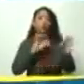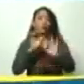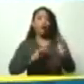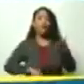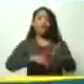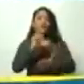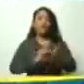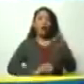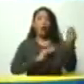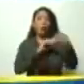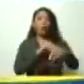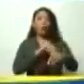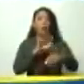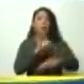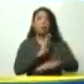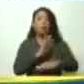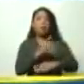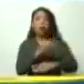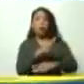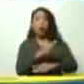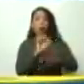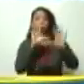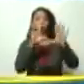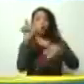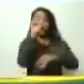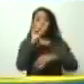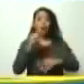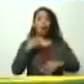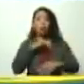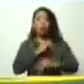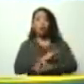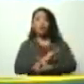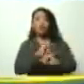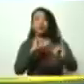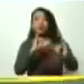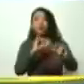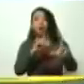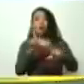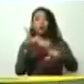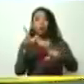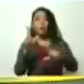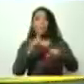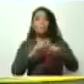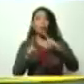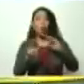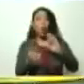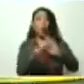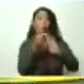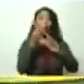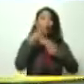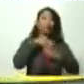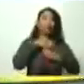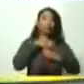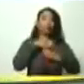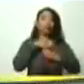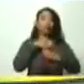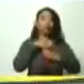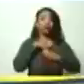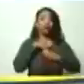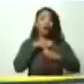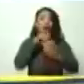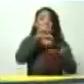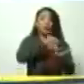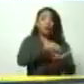firmar este acuerdo desde hace ocho semanas pero las contradicciones internas en el seno de la